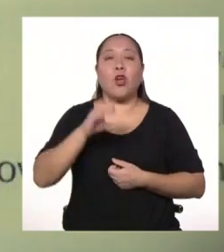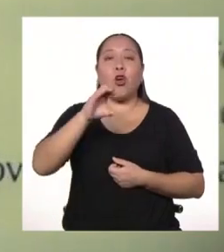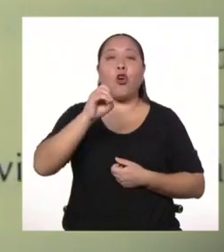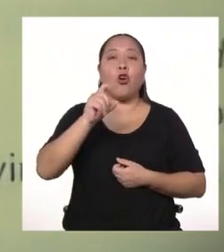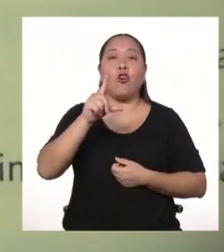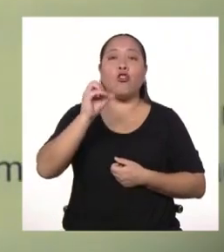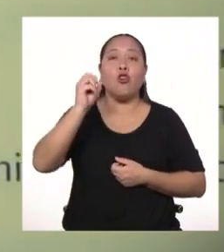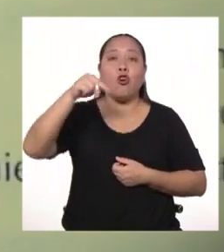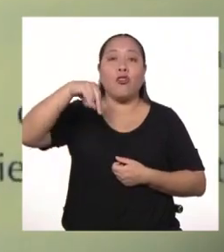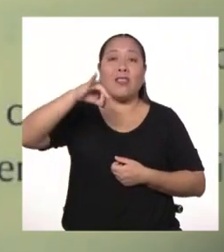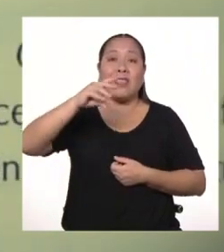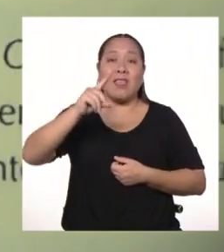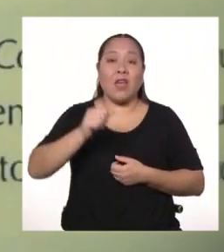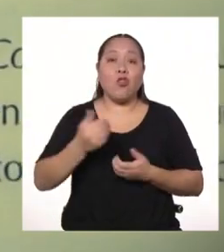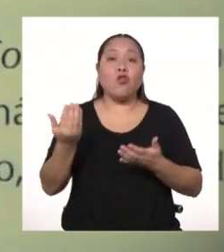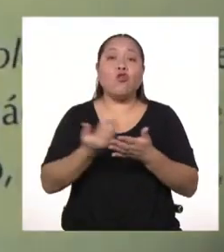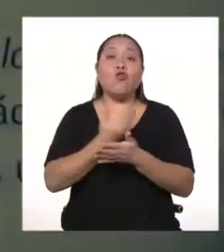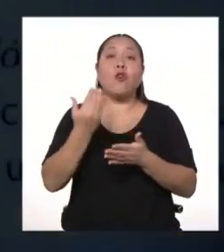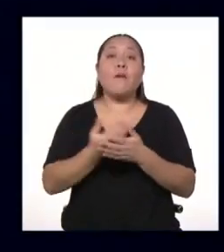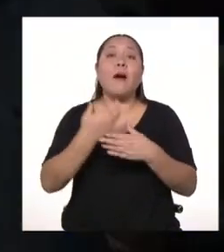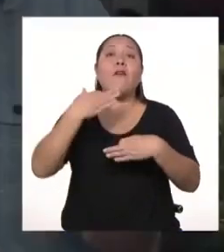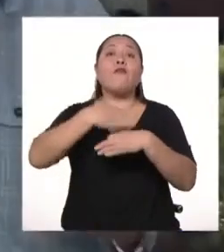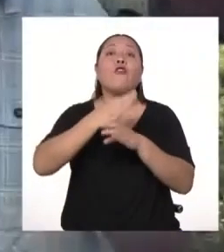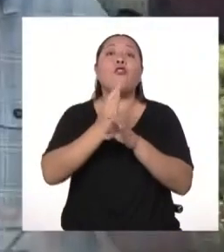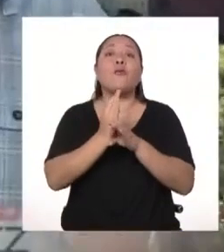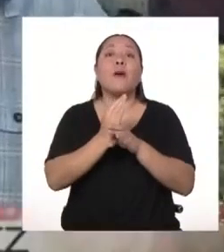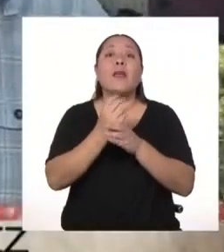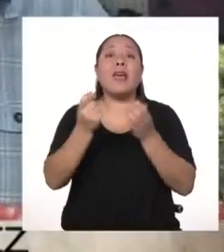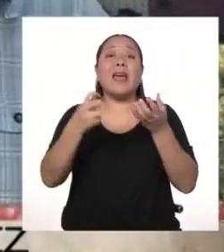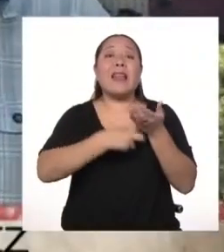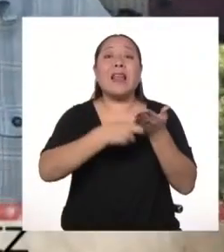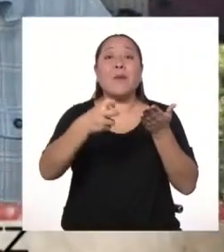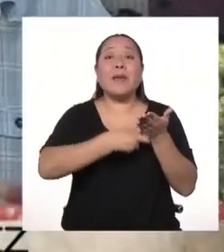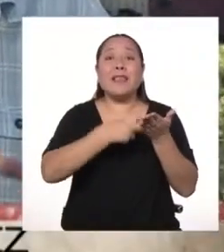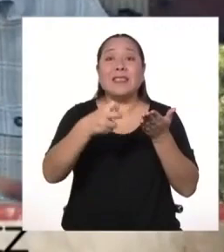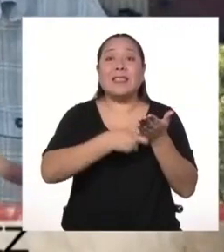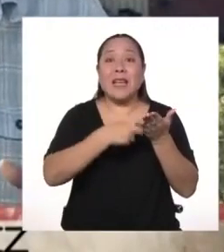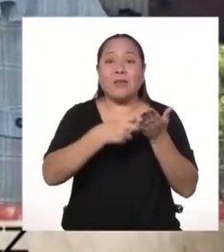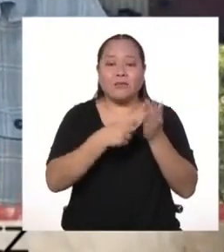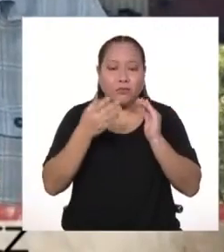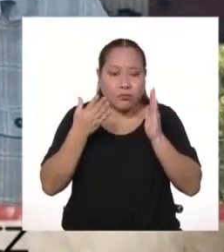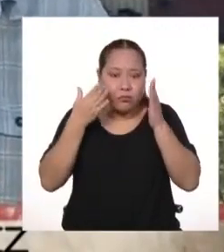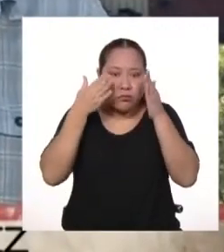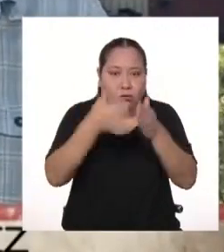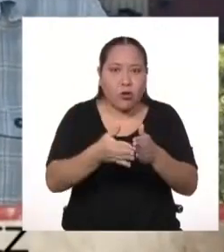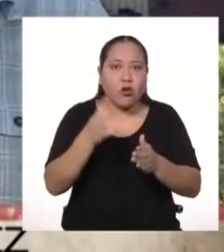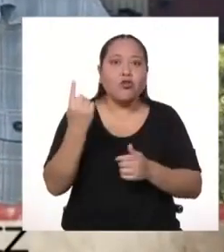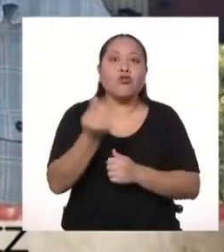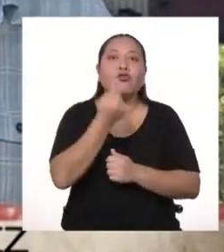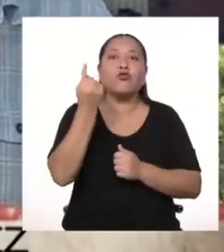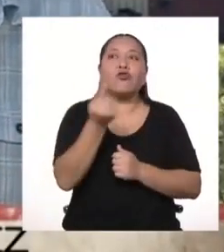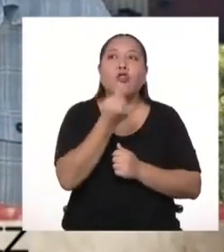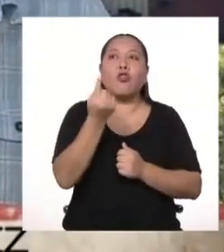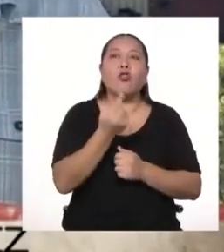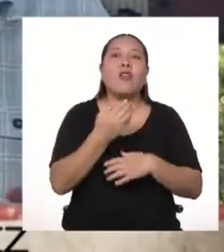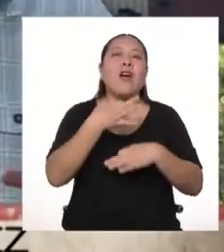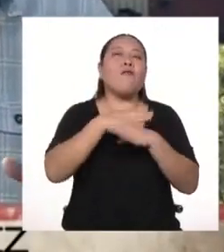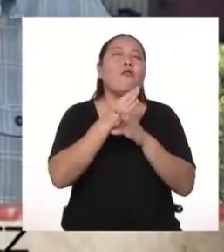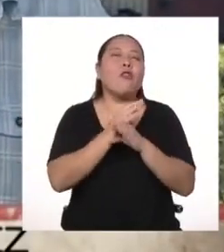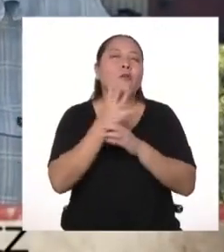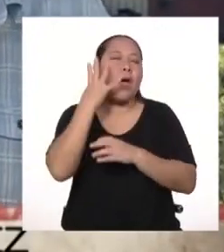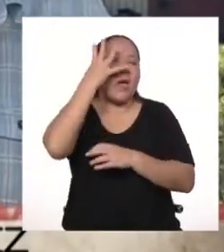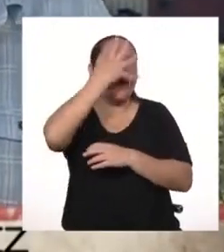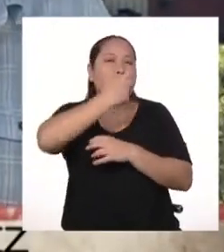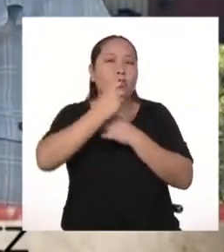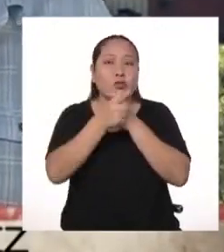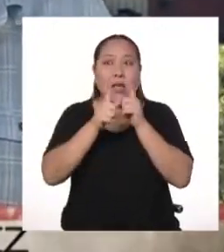Colónida es un nuevo formato en las revistas literarias, ¿no? Una revista que apuesta exclusivamente por la dimensión estética de la literatura, que